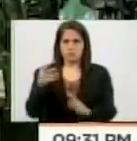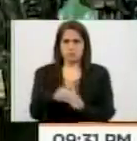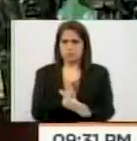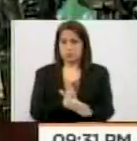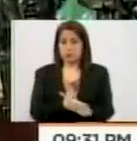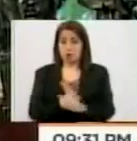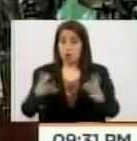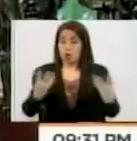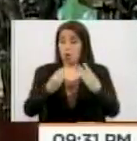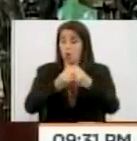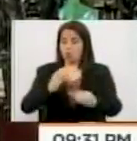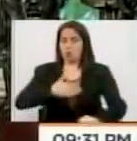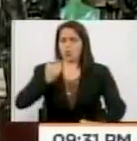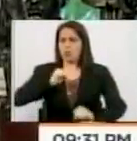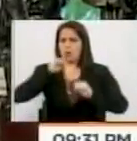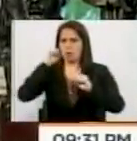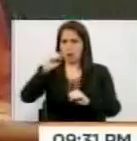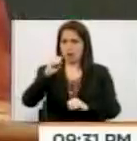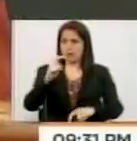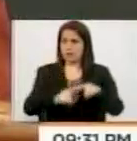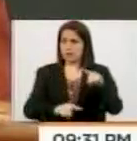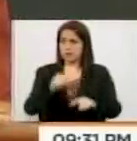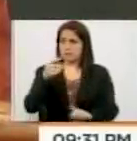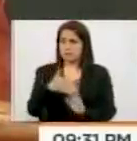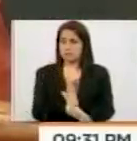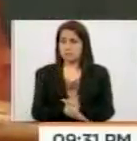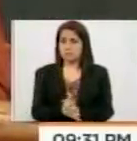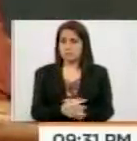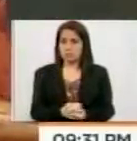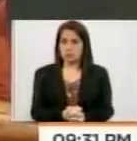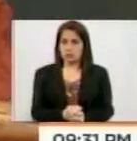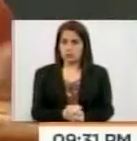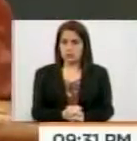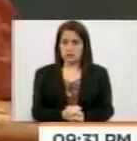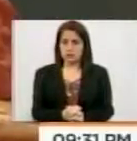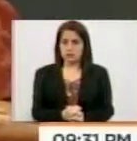más, no pegó nada.